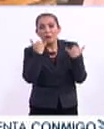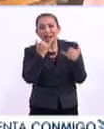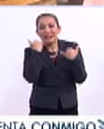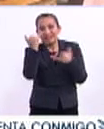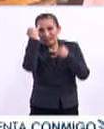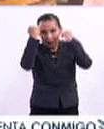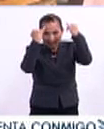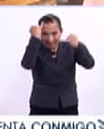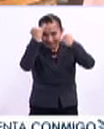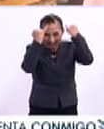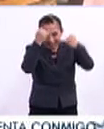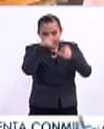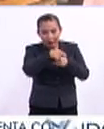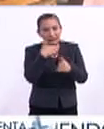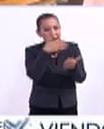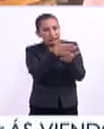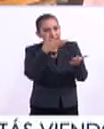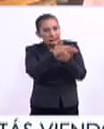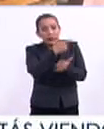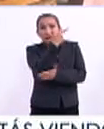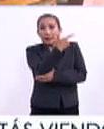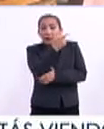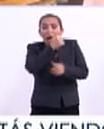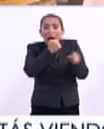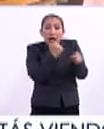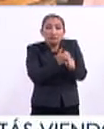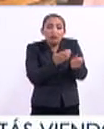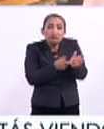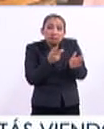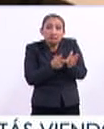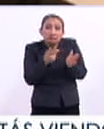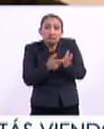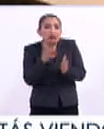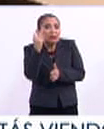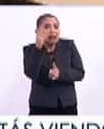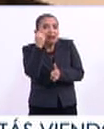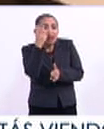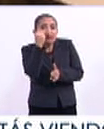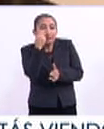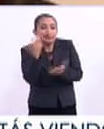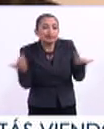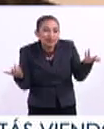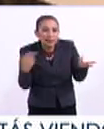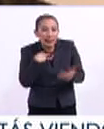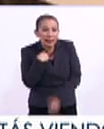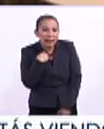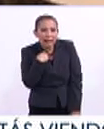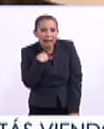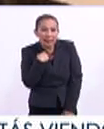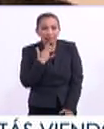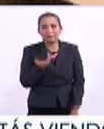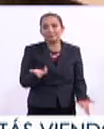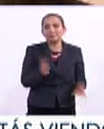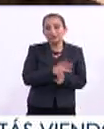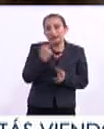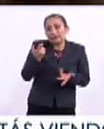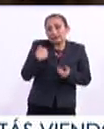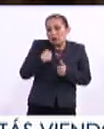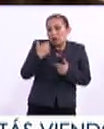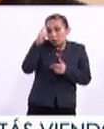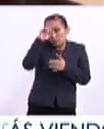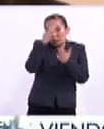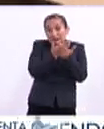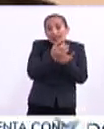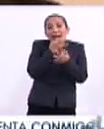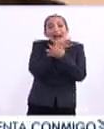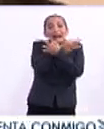creadores religiosamente durante 7 años y nunca los logré convencer. Yo creo un poco por lo que dices, porque pues básicamente lo que yo proponía eran